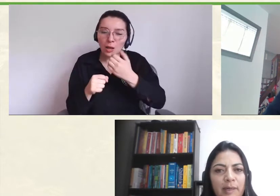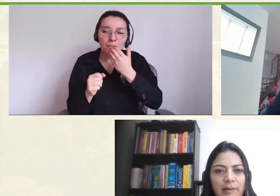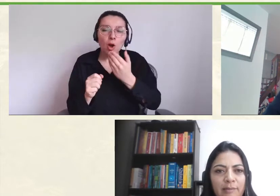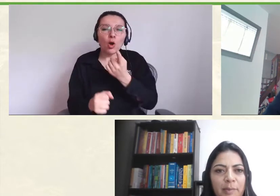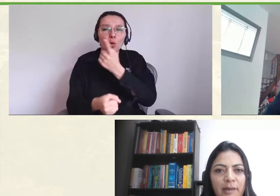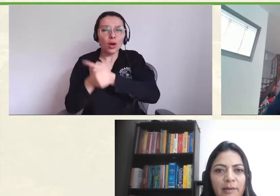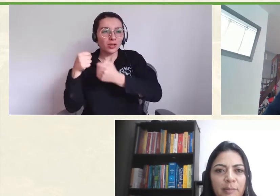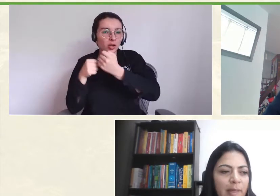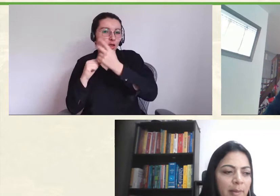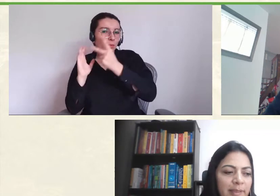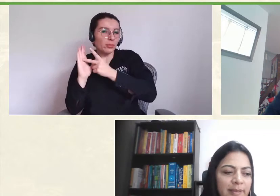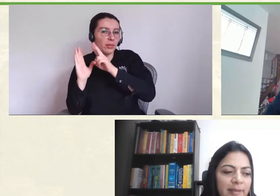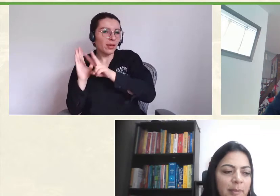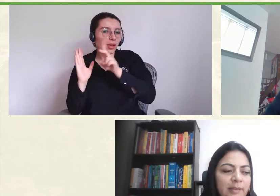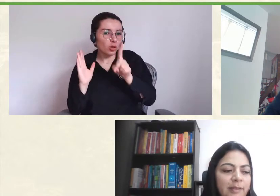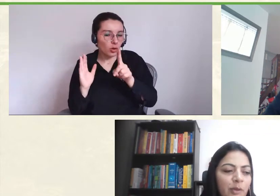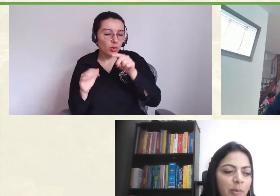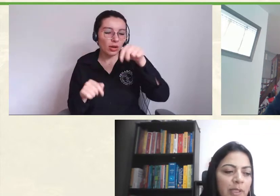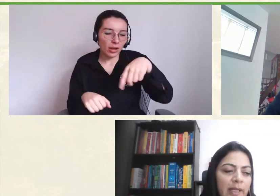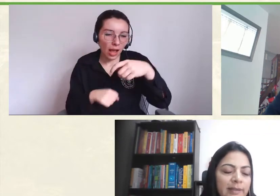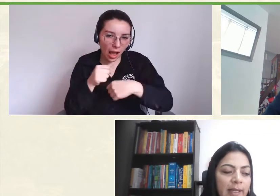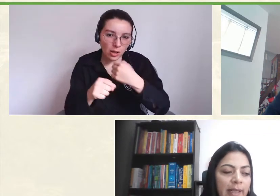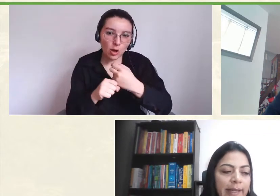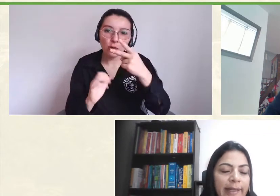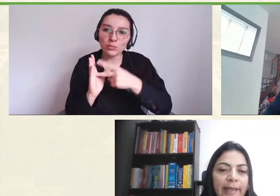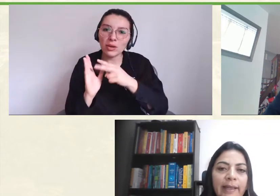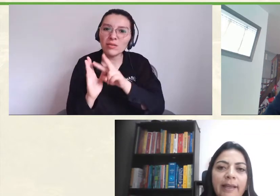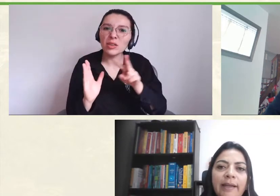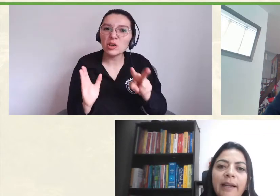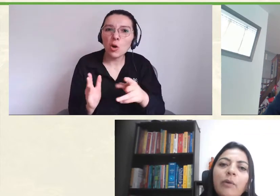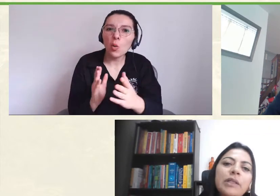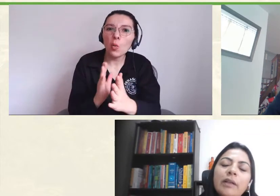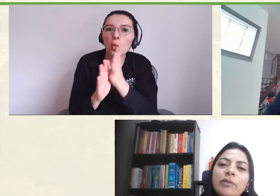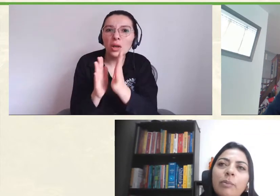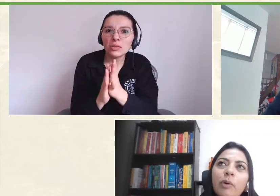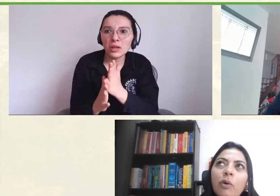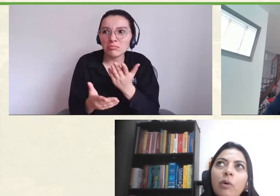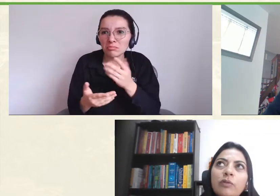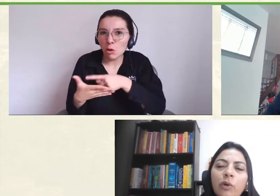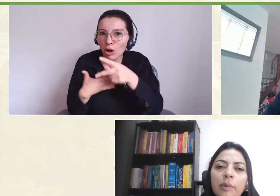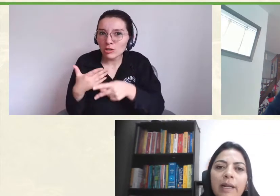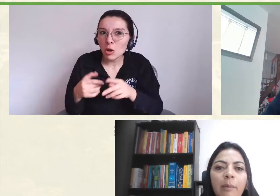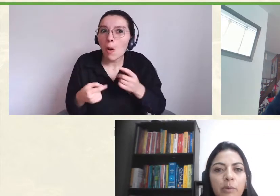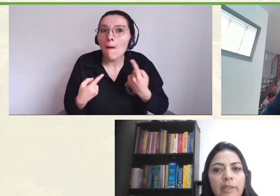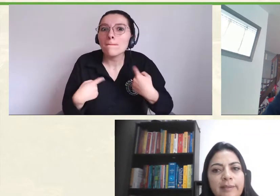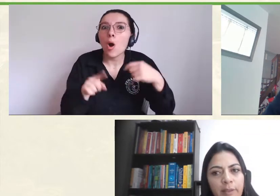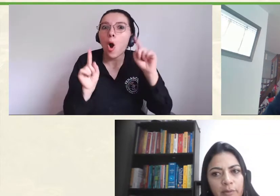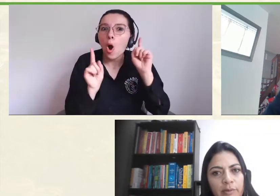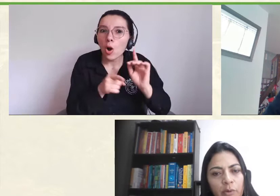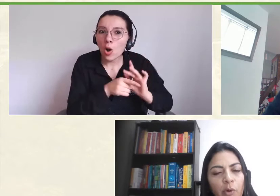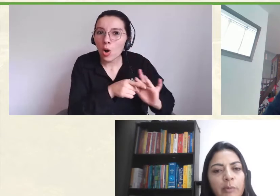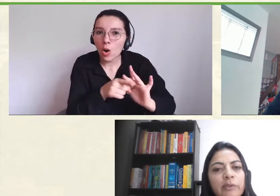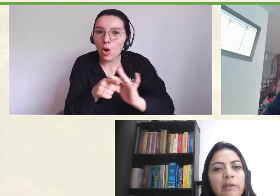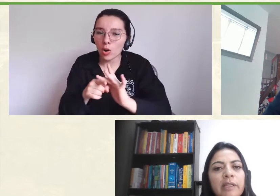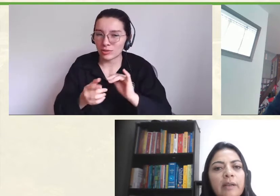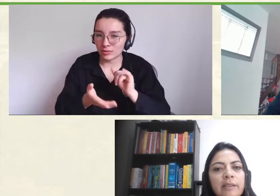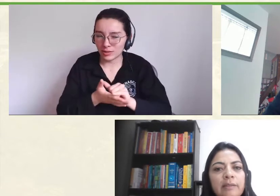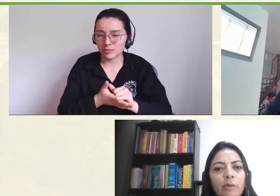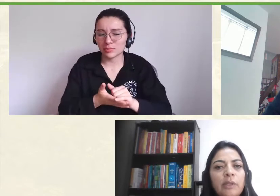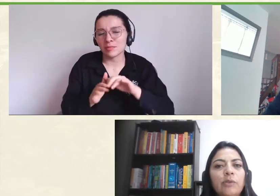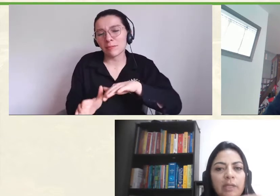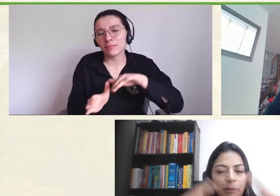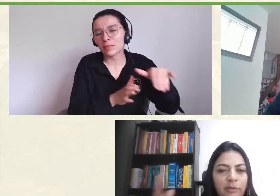2021-2022 para precisamente esas comunidades. Hernán, cuéntanos un poco sobre la votación. ¿Cómo se